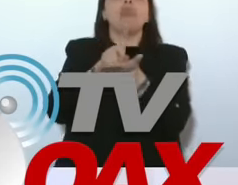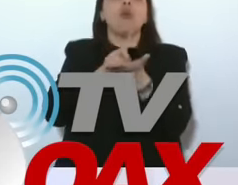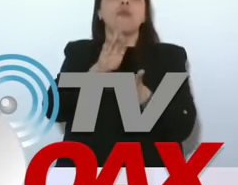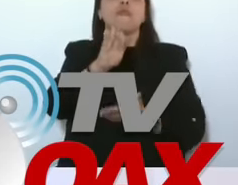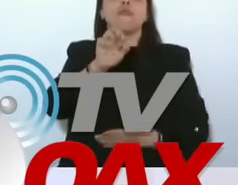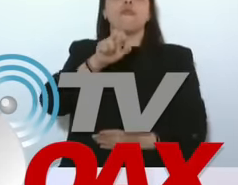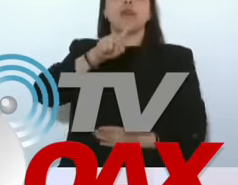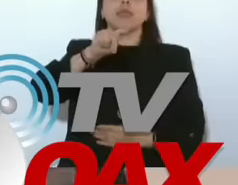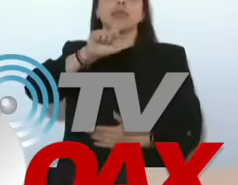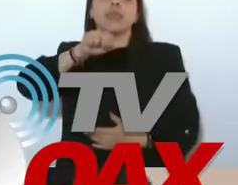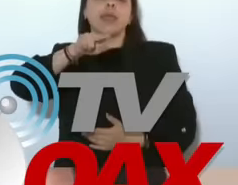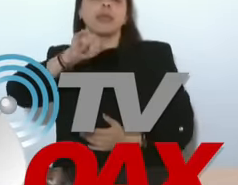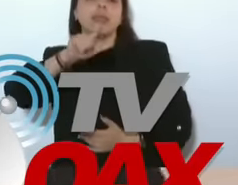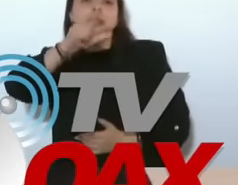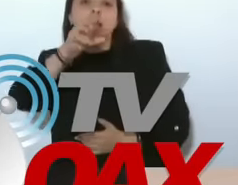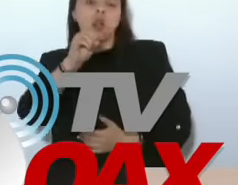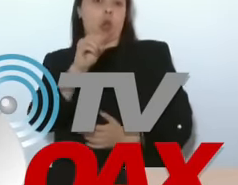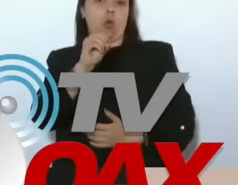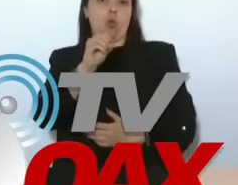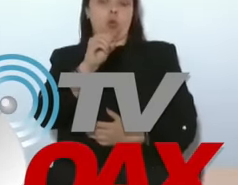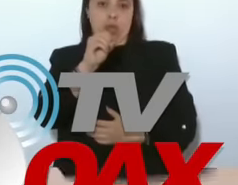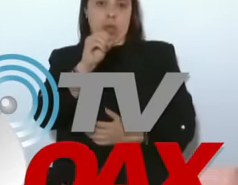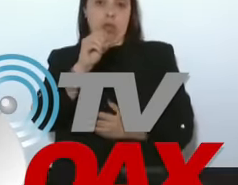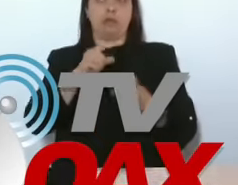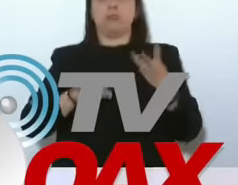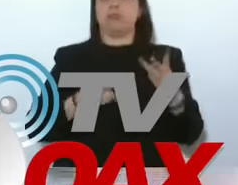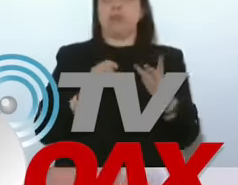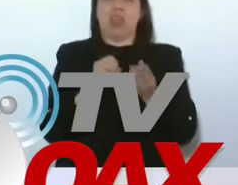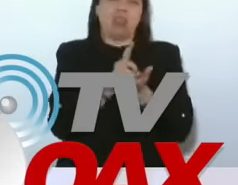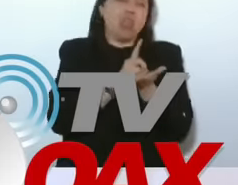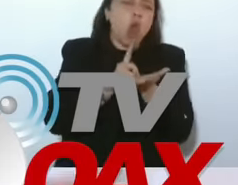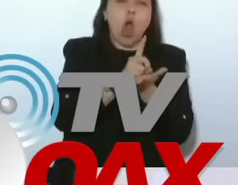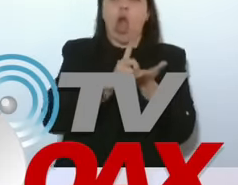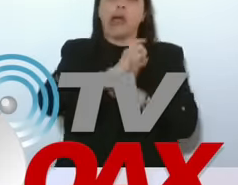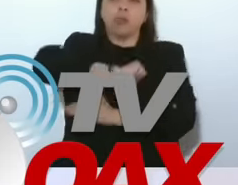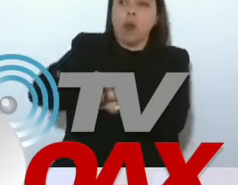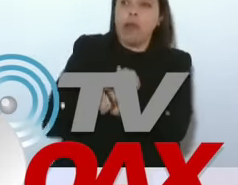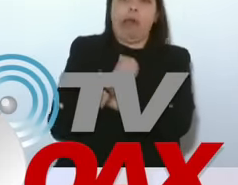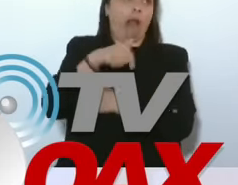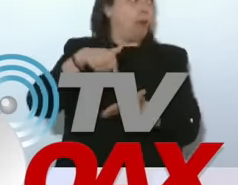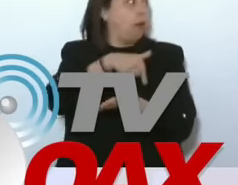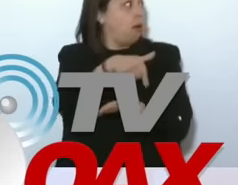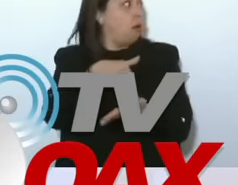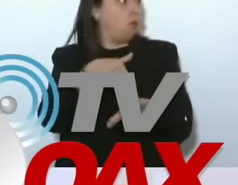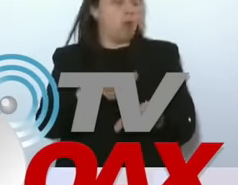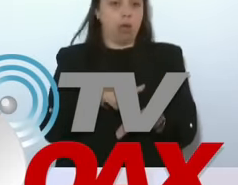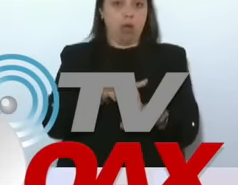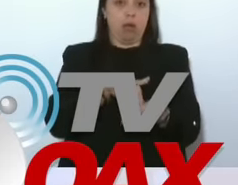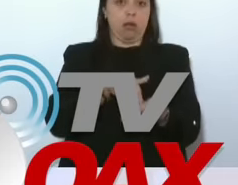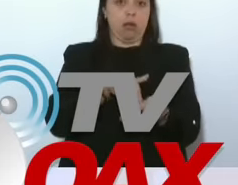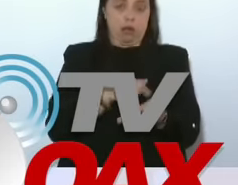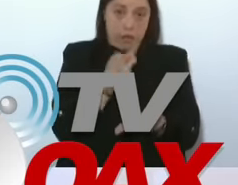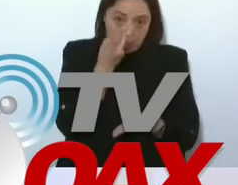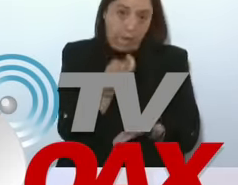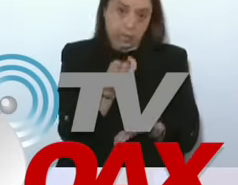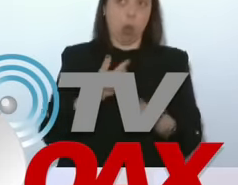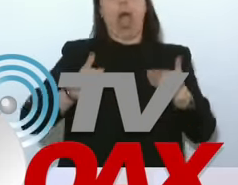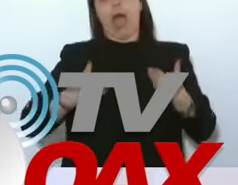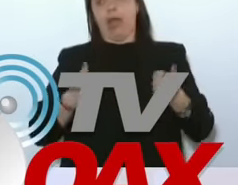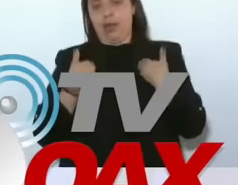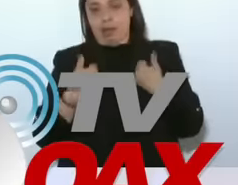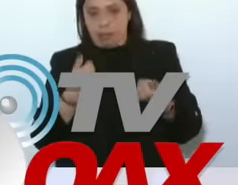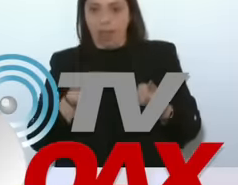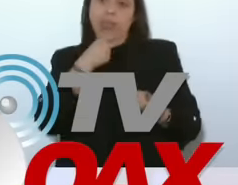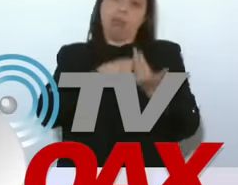mundo, o el almacén de drogas más grande del mundo, pues entonces sí, las protestas, y